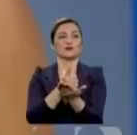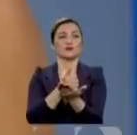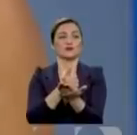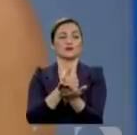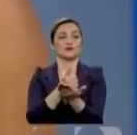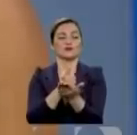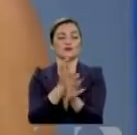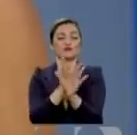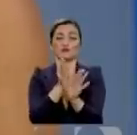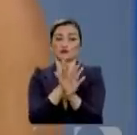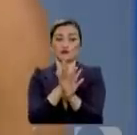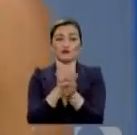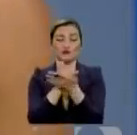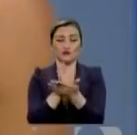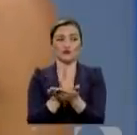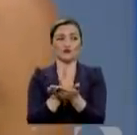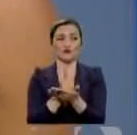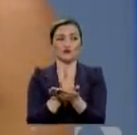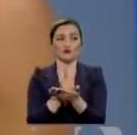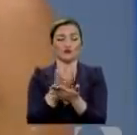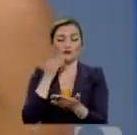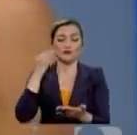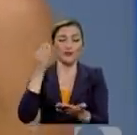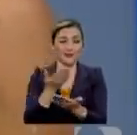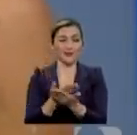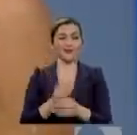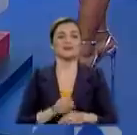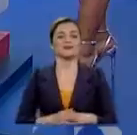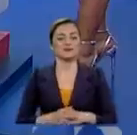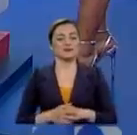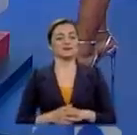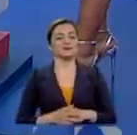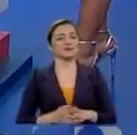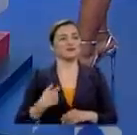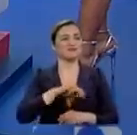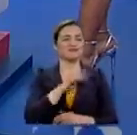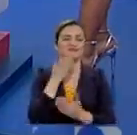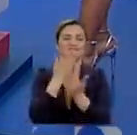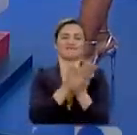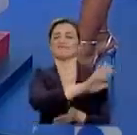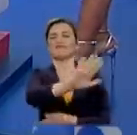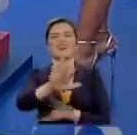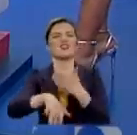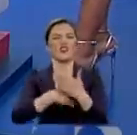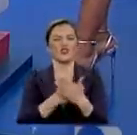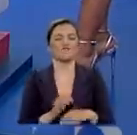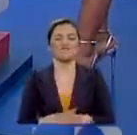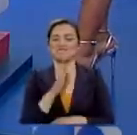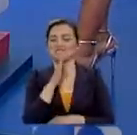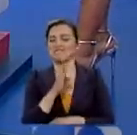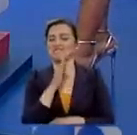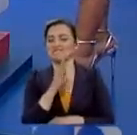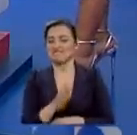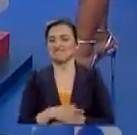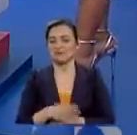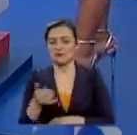ayuda psicológica. Por esto y más, ellos les dicen gracias. Y nosotros también les decimos muchísimas gracias a todos ustedes que siempre levantan